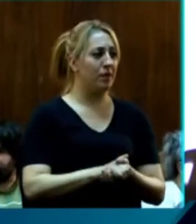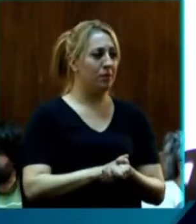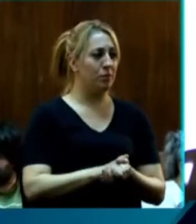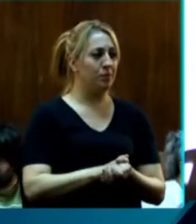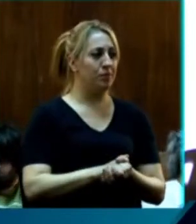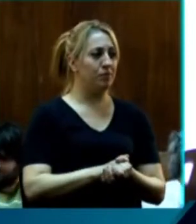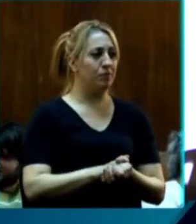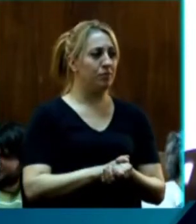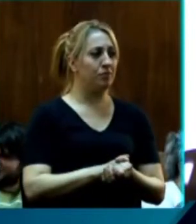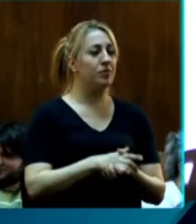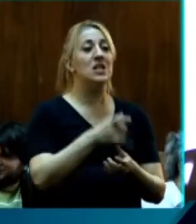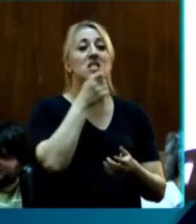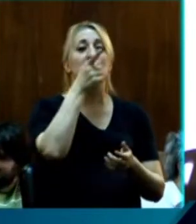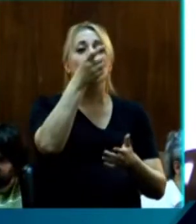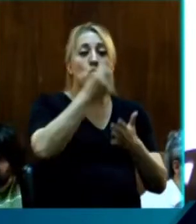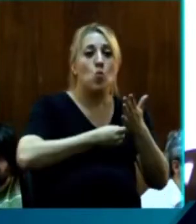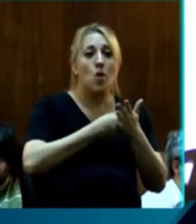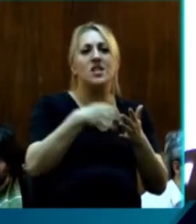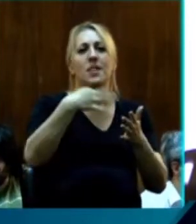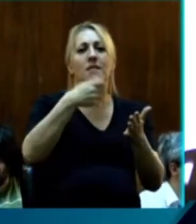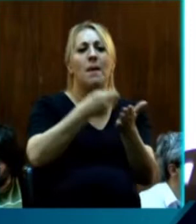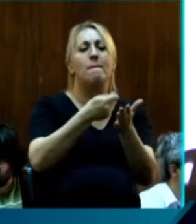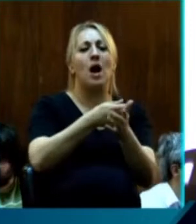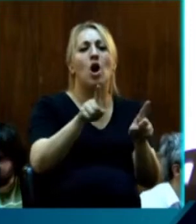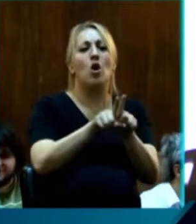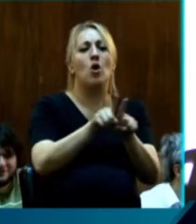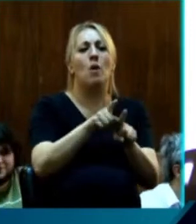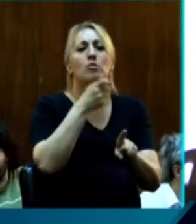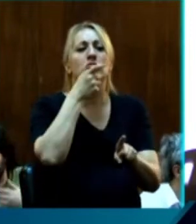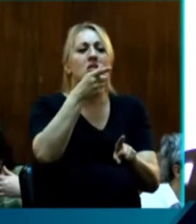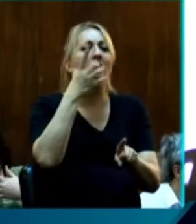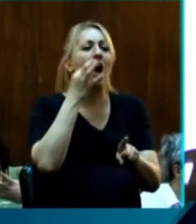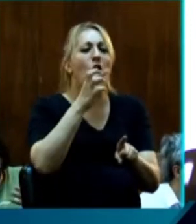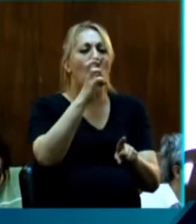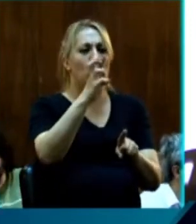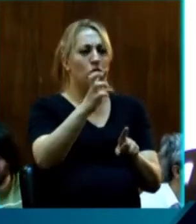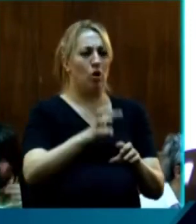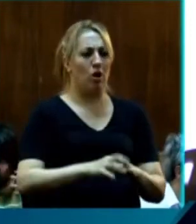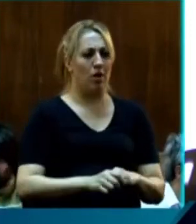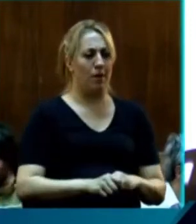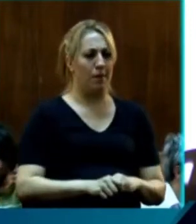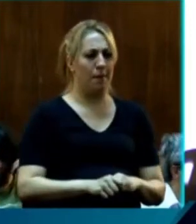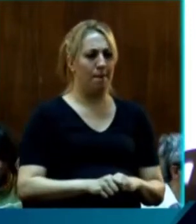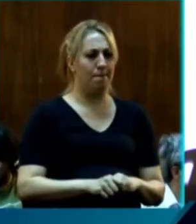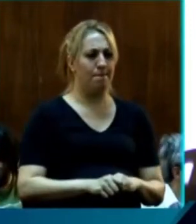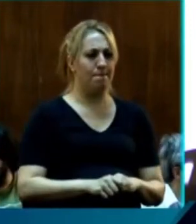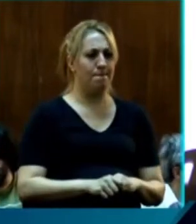va a tener que pagar como si hubiese recibido un aumento en dólares, pero recibió un aumento en pesos.